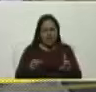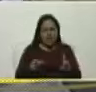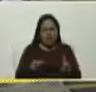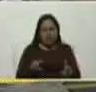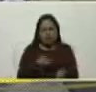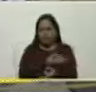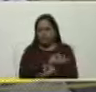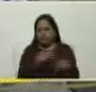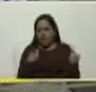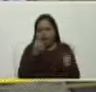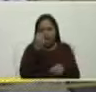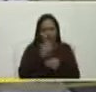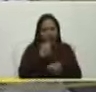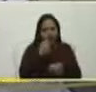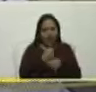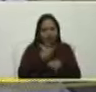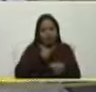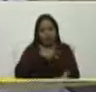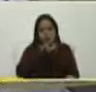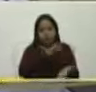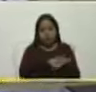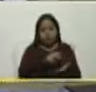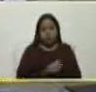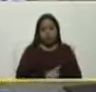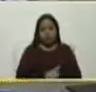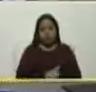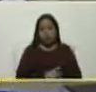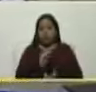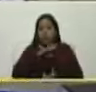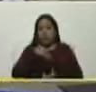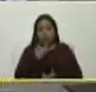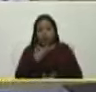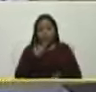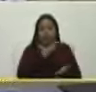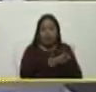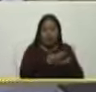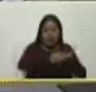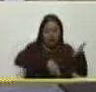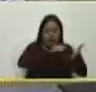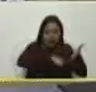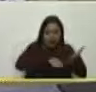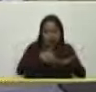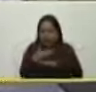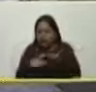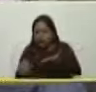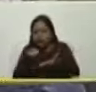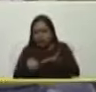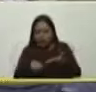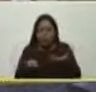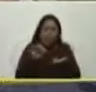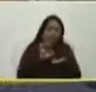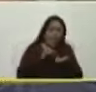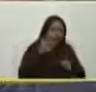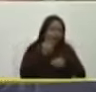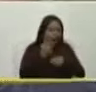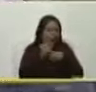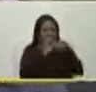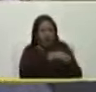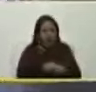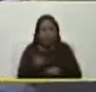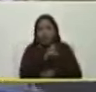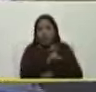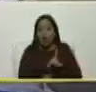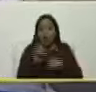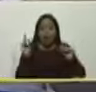muy bien. No podemos estar exigiendo papeles por aquí, papeles por allá. No, es financiamiento